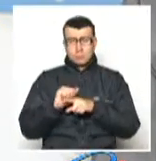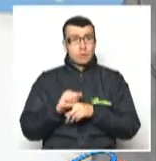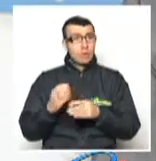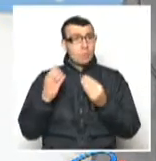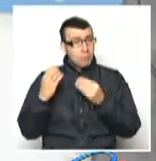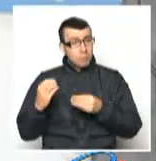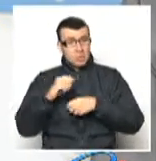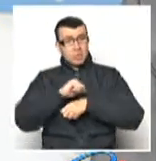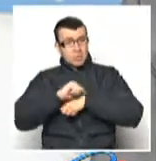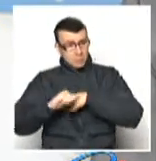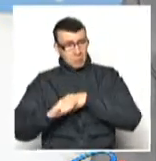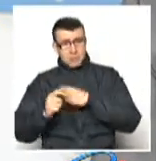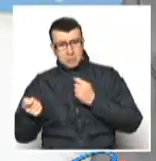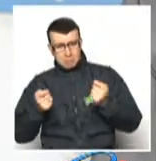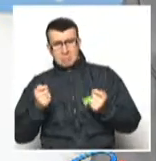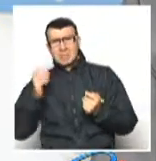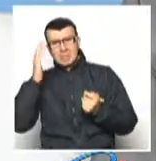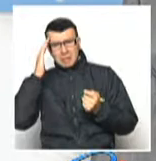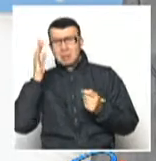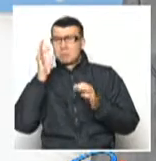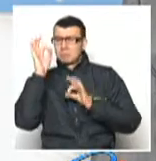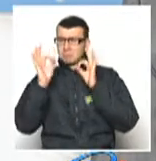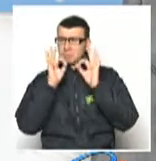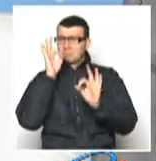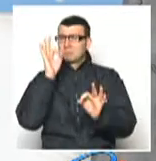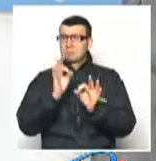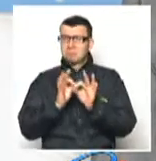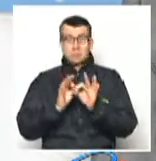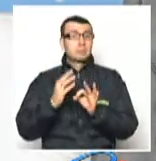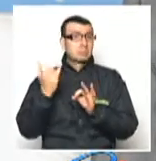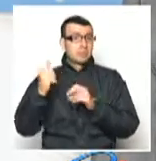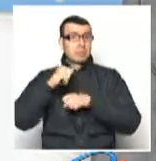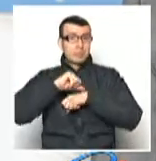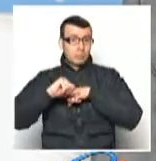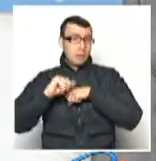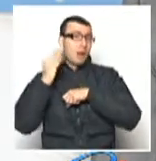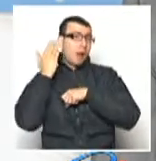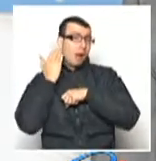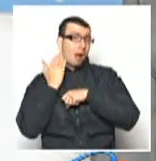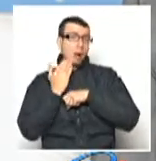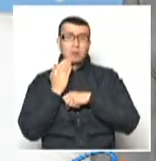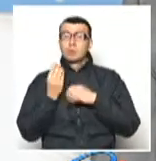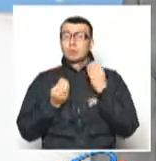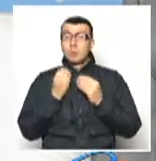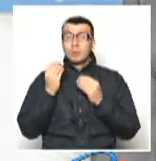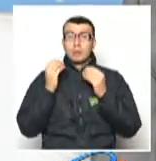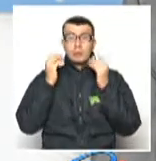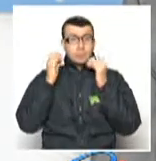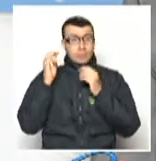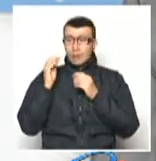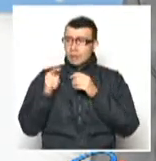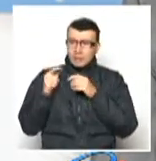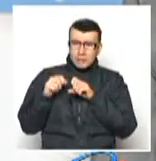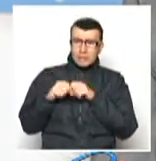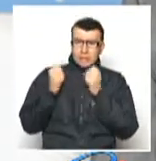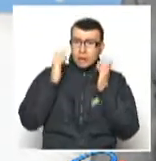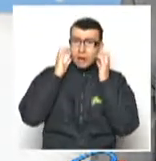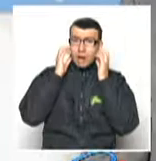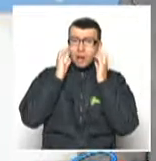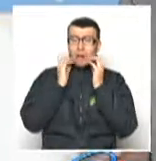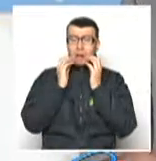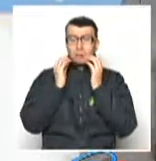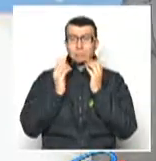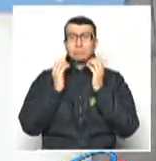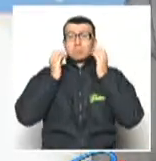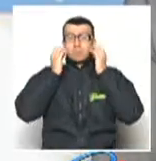de los cirujanos maxilofaciales saben hacer perfectamente la cirugía de articulación temporomandibular, y simplemente es colocar el menisco que se dañó o que se desplazó en una posición